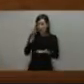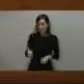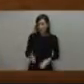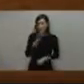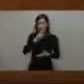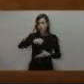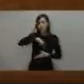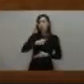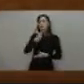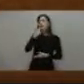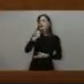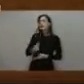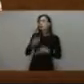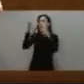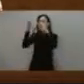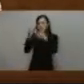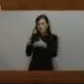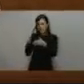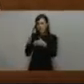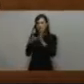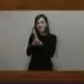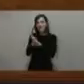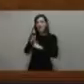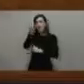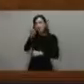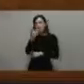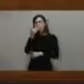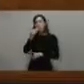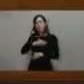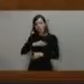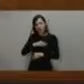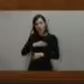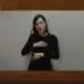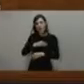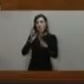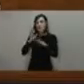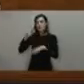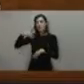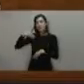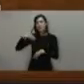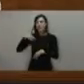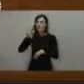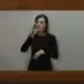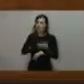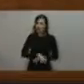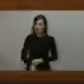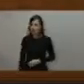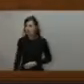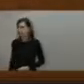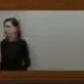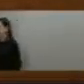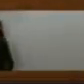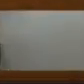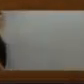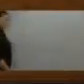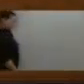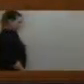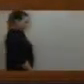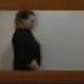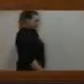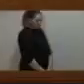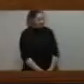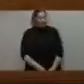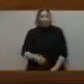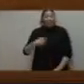es usted una buena persona, pero es un mal presidente. Bueno, yo de lo segundo no